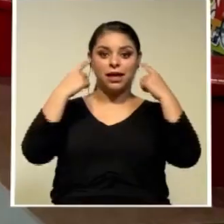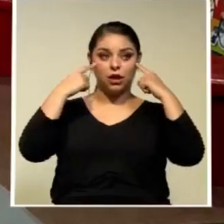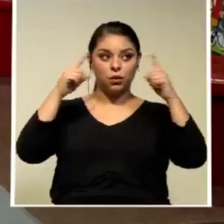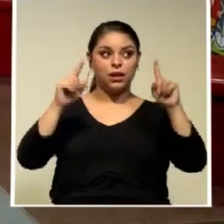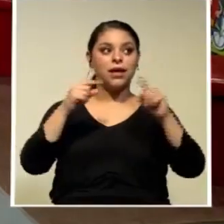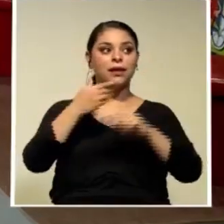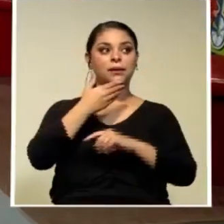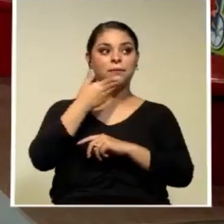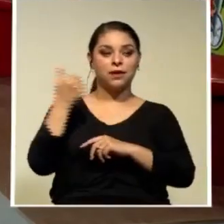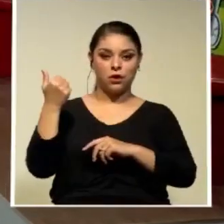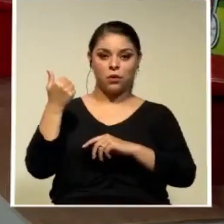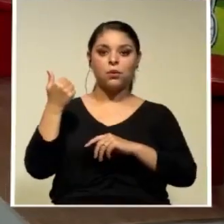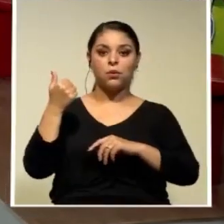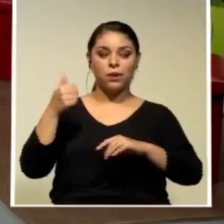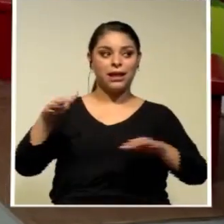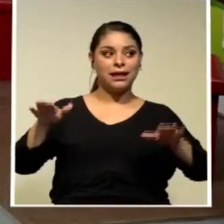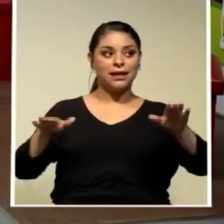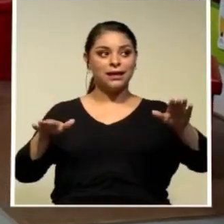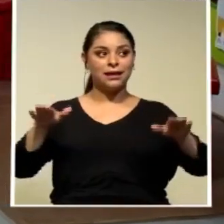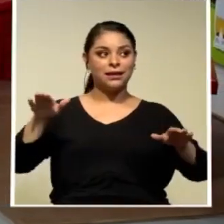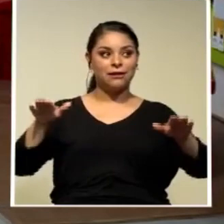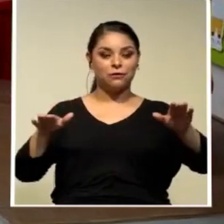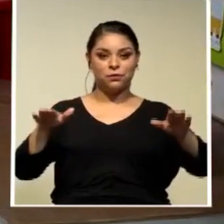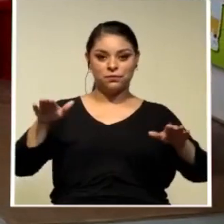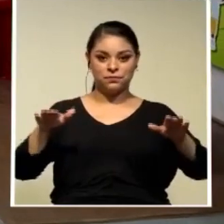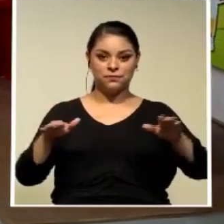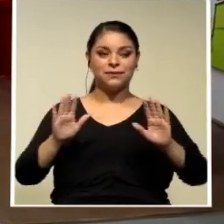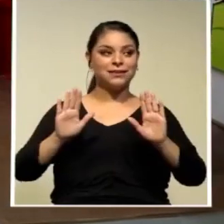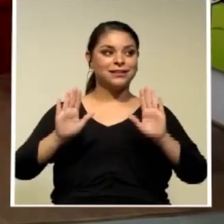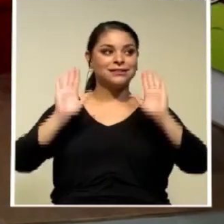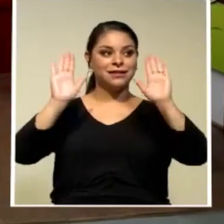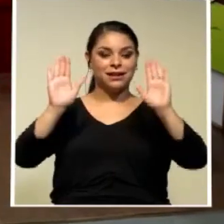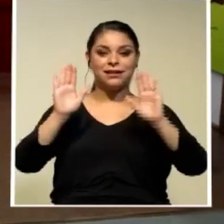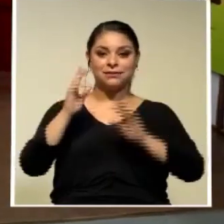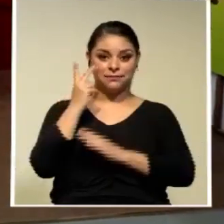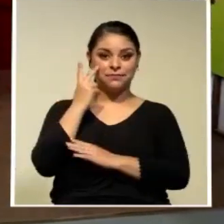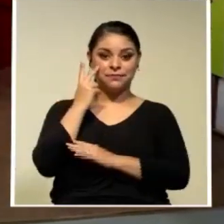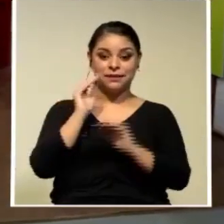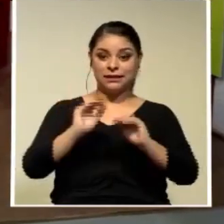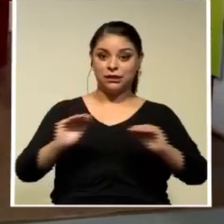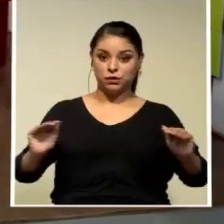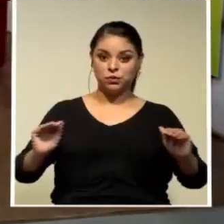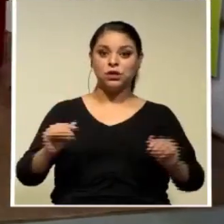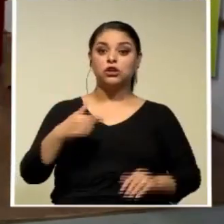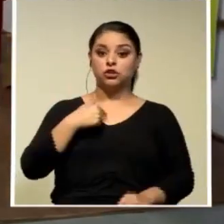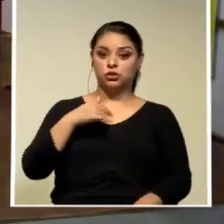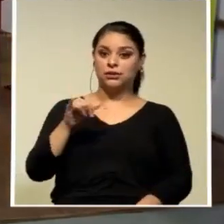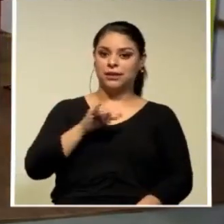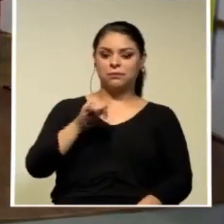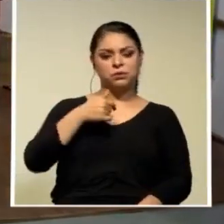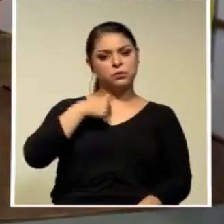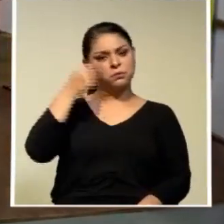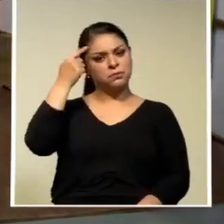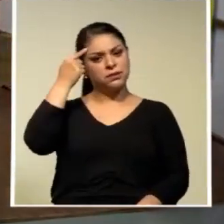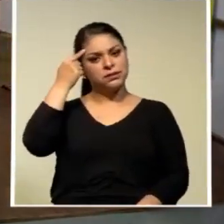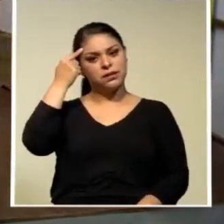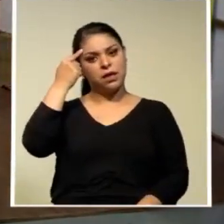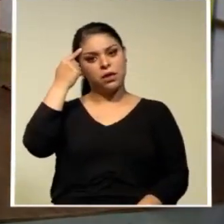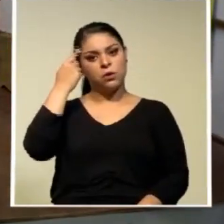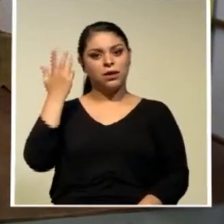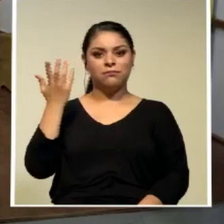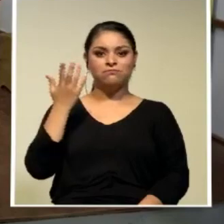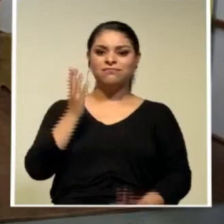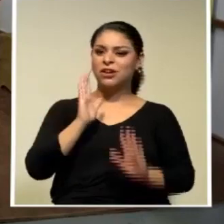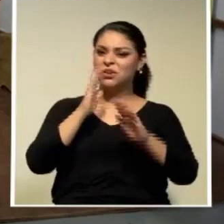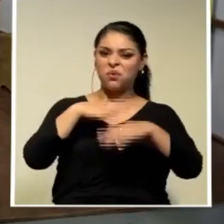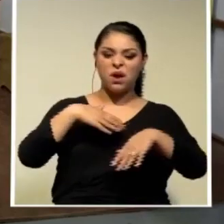lograr mejor equilibrio. Excelente, excelente. Niños y niñas, yo también estaba pensando, niña Ley, si no